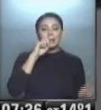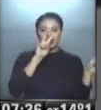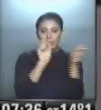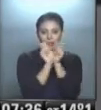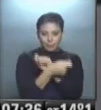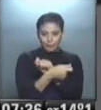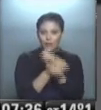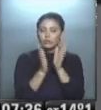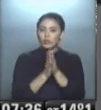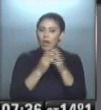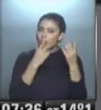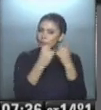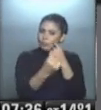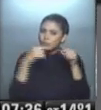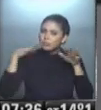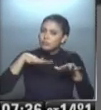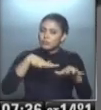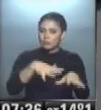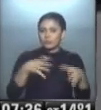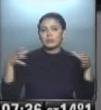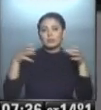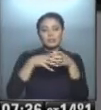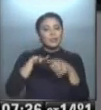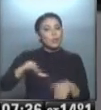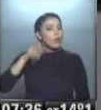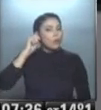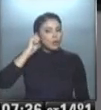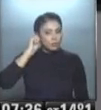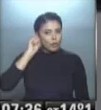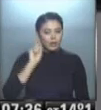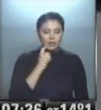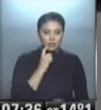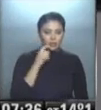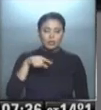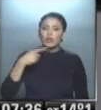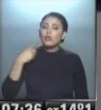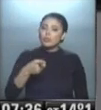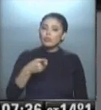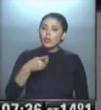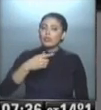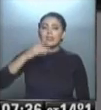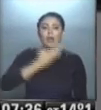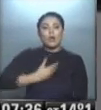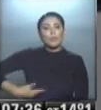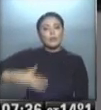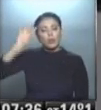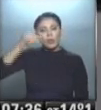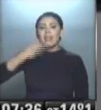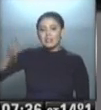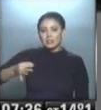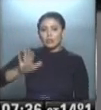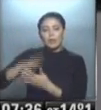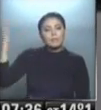Nos ocupamos de la protesta de la Asamblea Ambientalista de Gualeguaychú en rechazo a la decisión del gobierno de Uruguay de autorizar el incremento